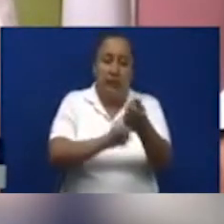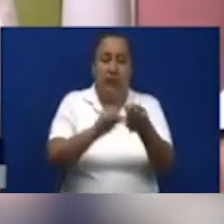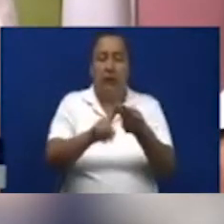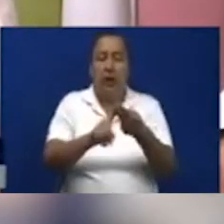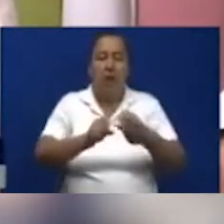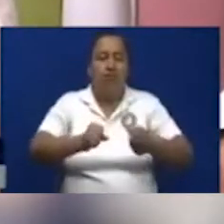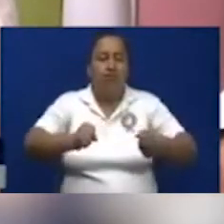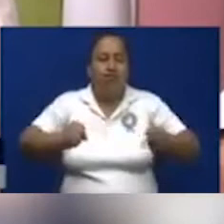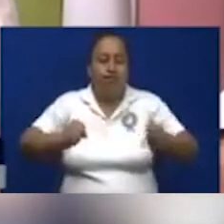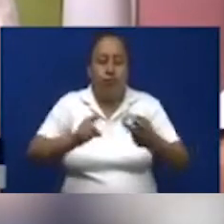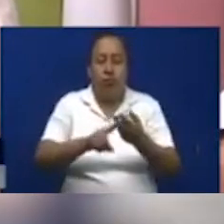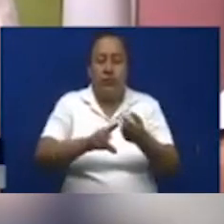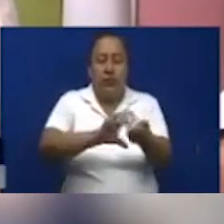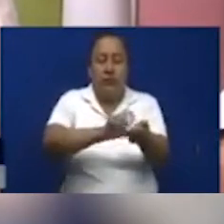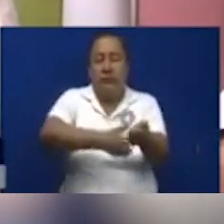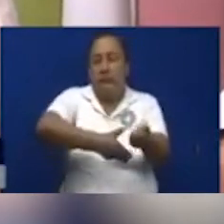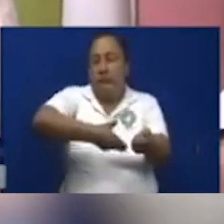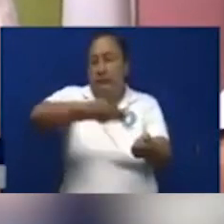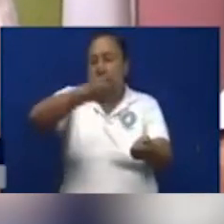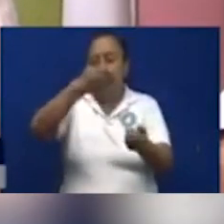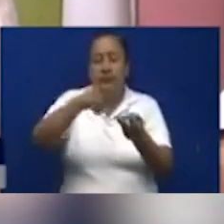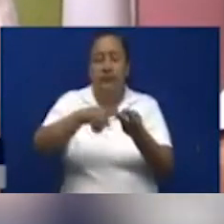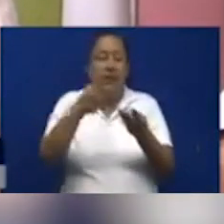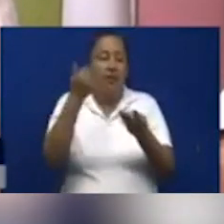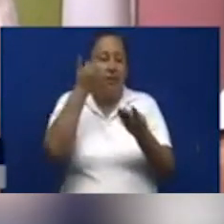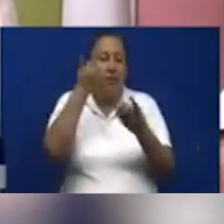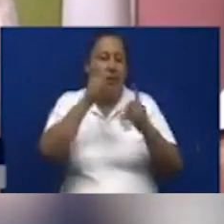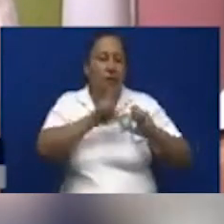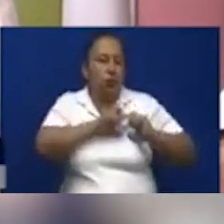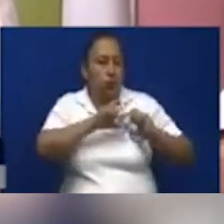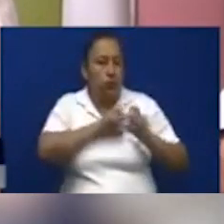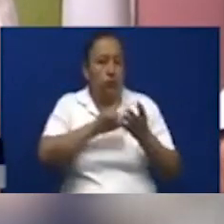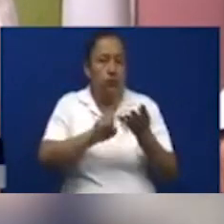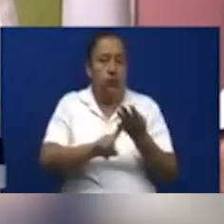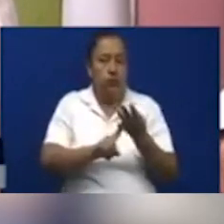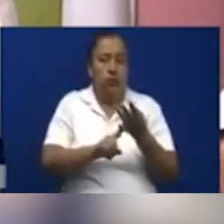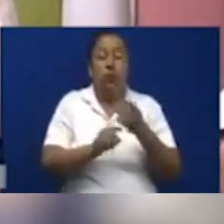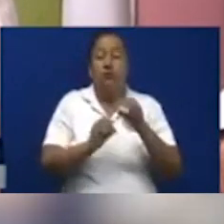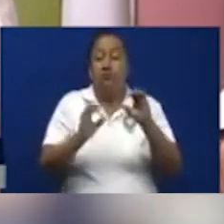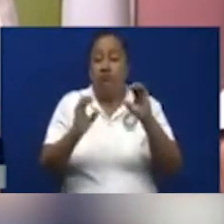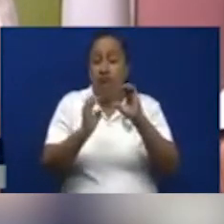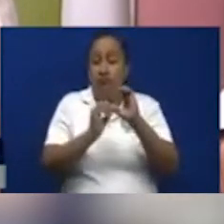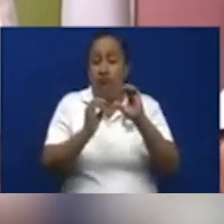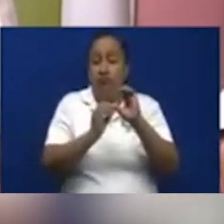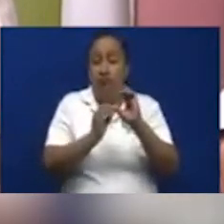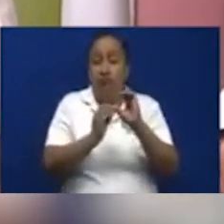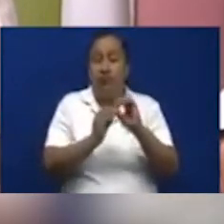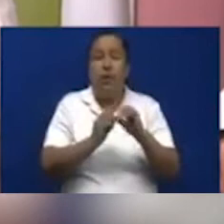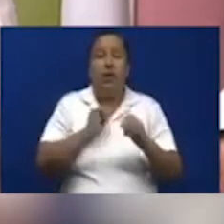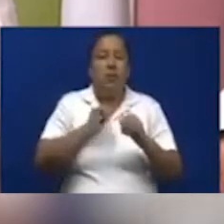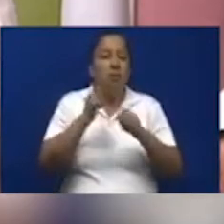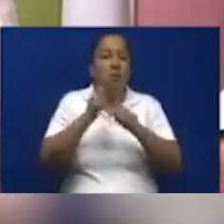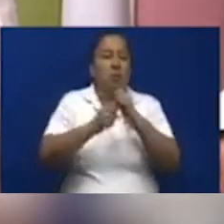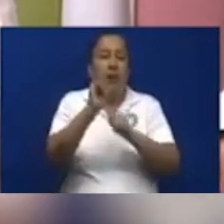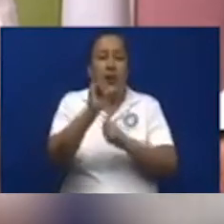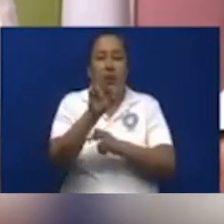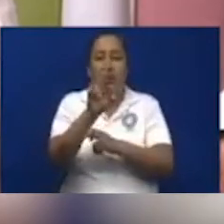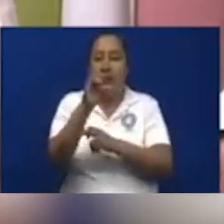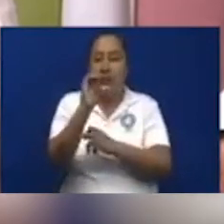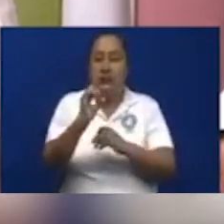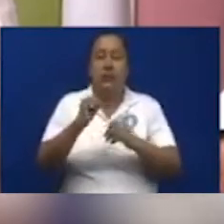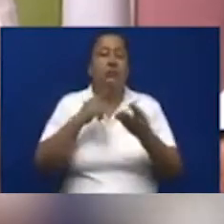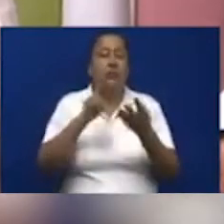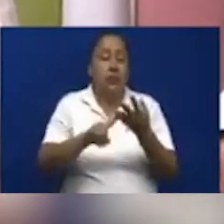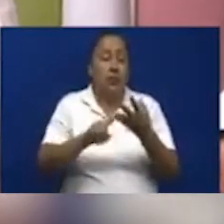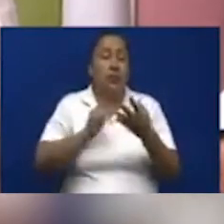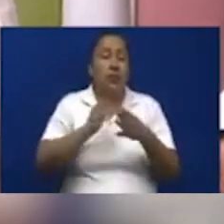obesidad, hipertensión arterial, enfermedades cardíacas, síndromes de inmunodeficiencia, insuficiencia renal crónica,